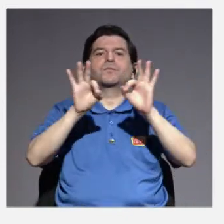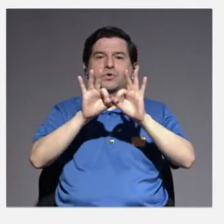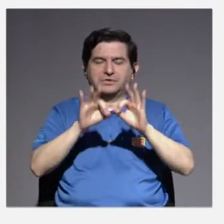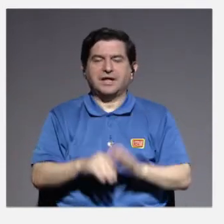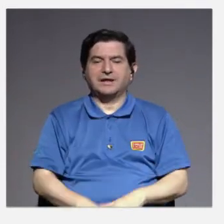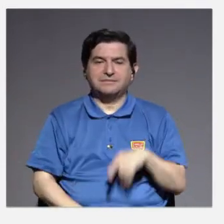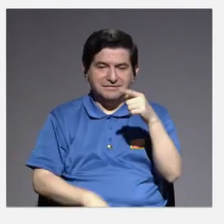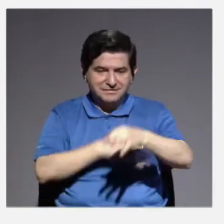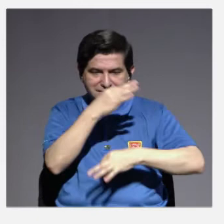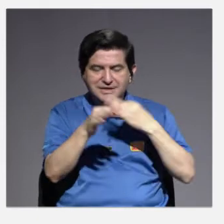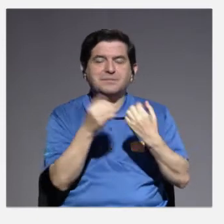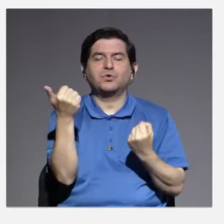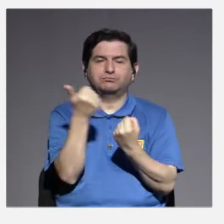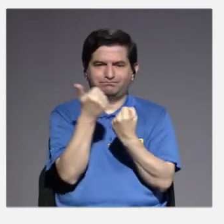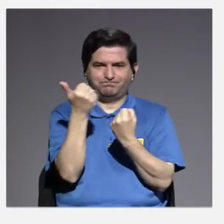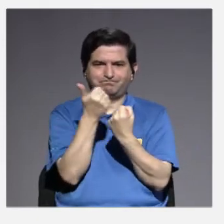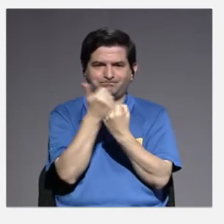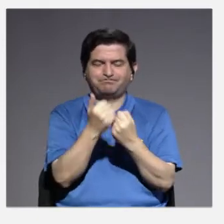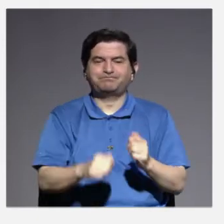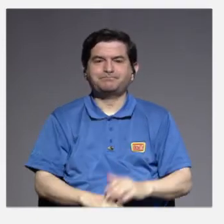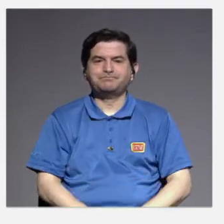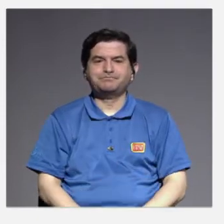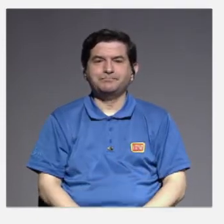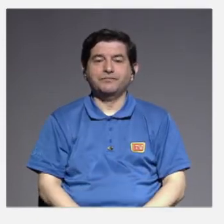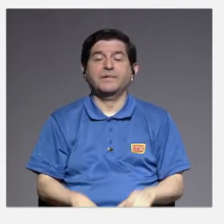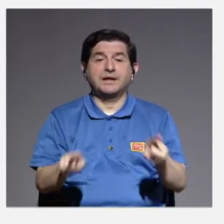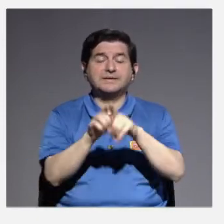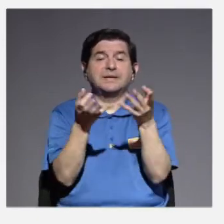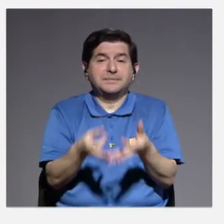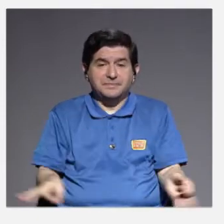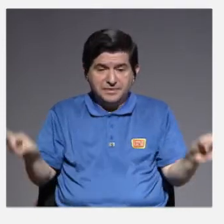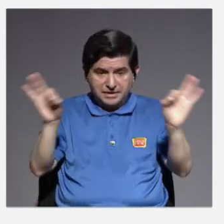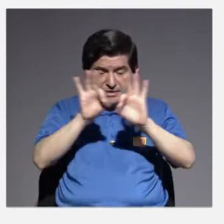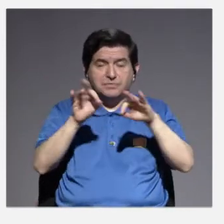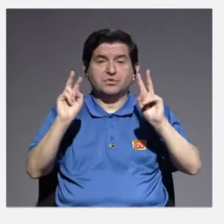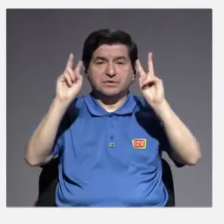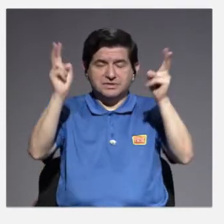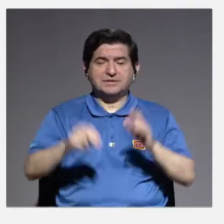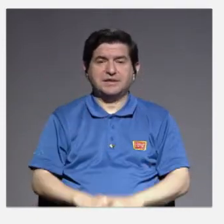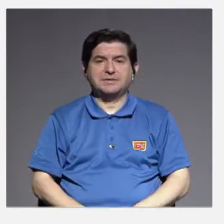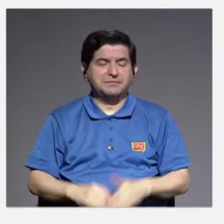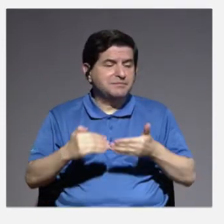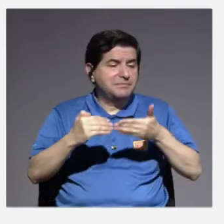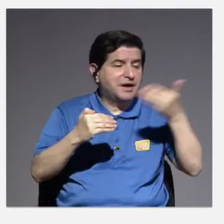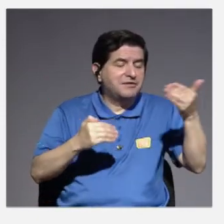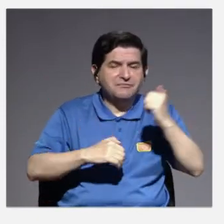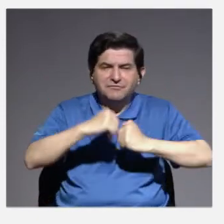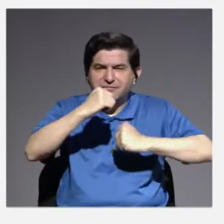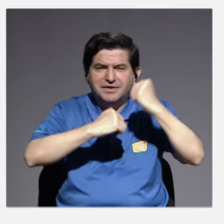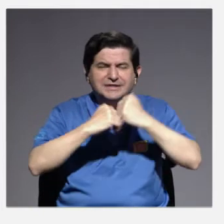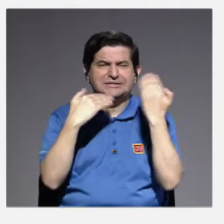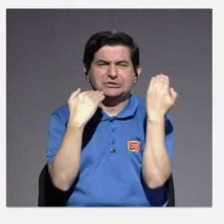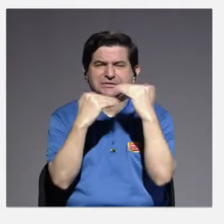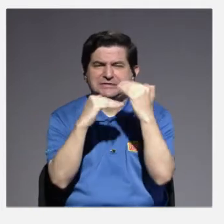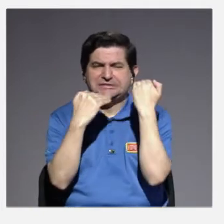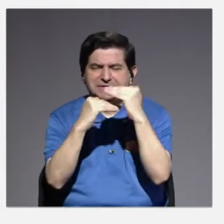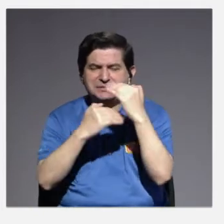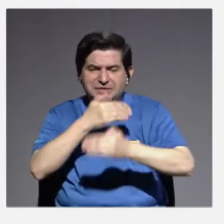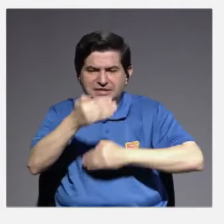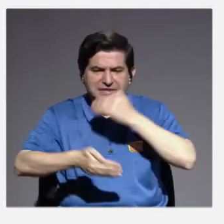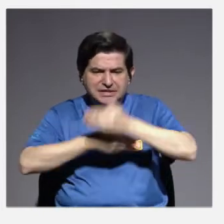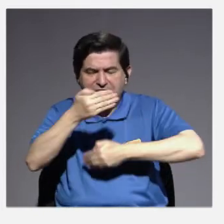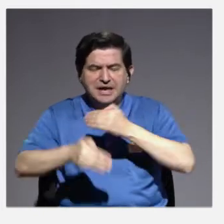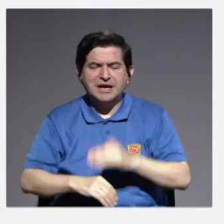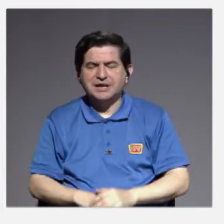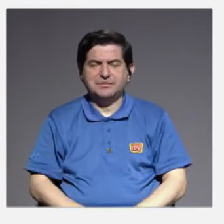este tipo de apoyo. Luego, es importante mencionar el tema de factores estructurales que limitan los procesos de digitalización, y